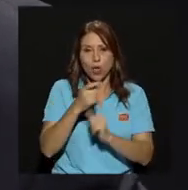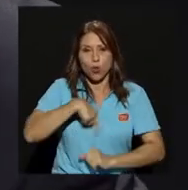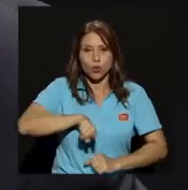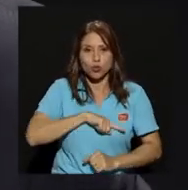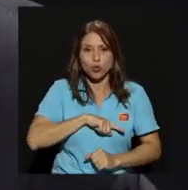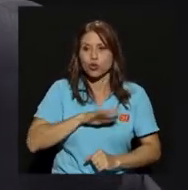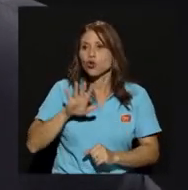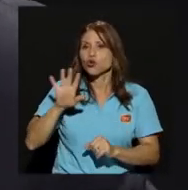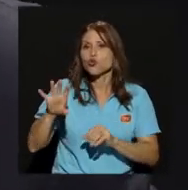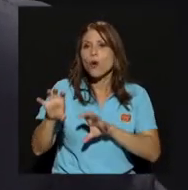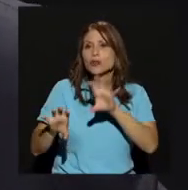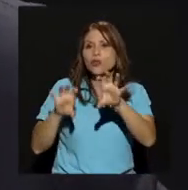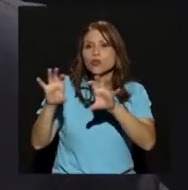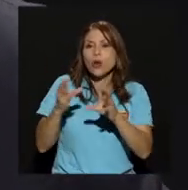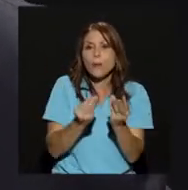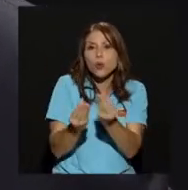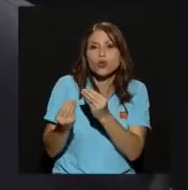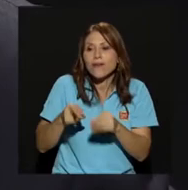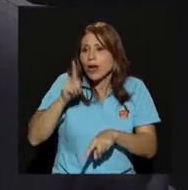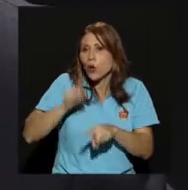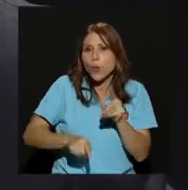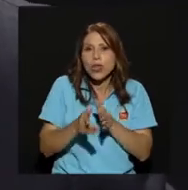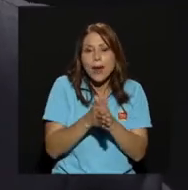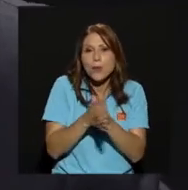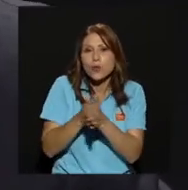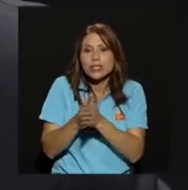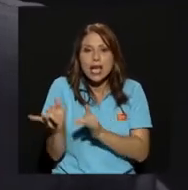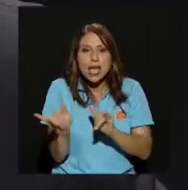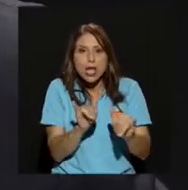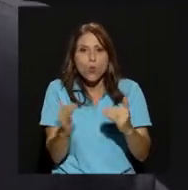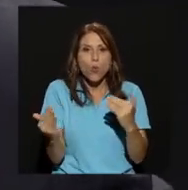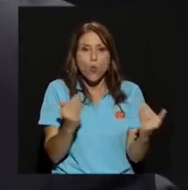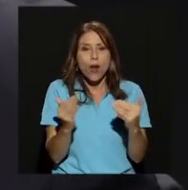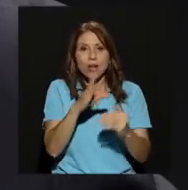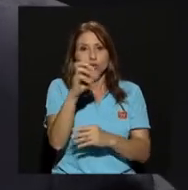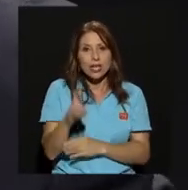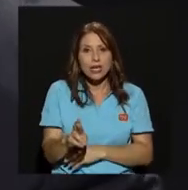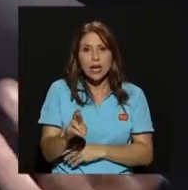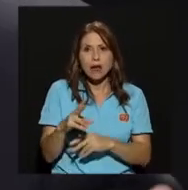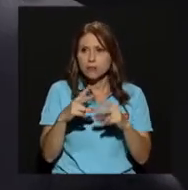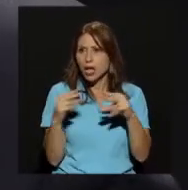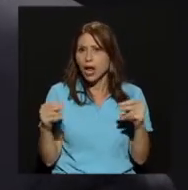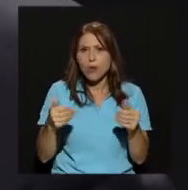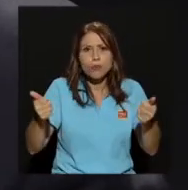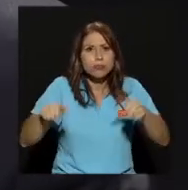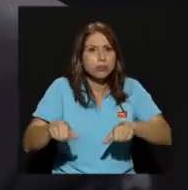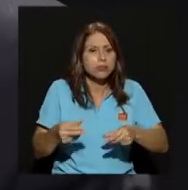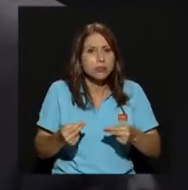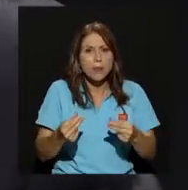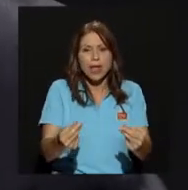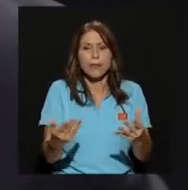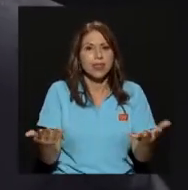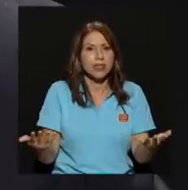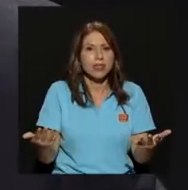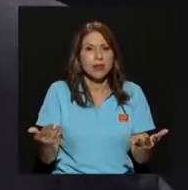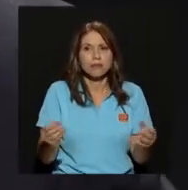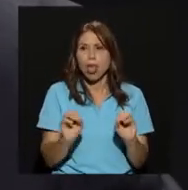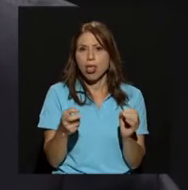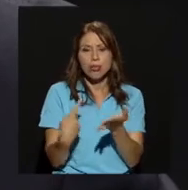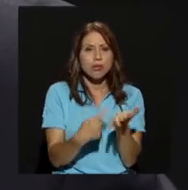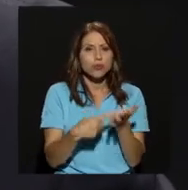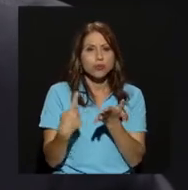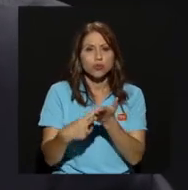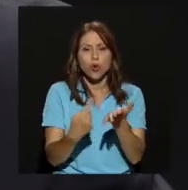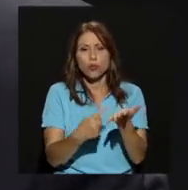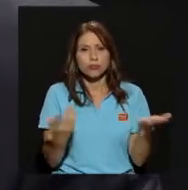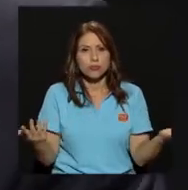no podían sacarle tanto provecho como el que le sacaba costa rica y lo aprobó rápidamente dice y sin discusión